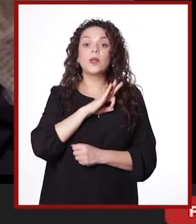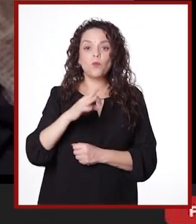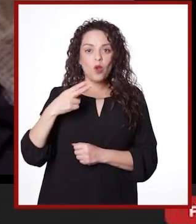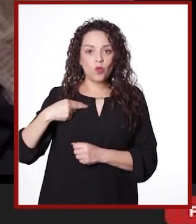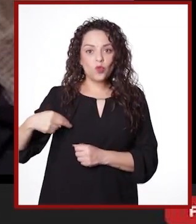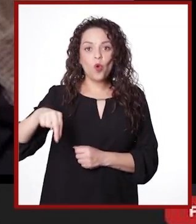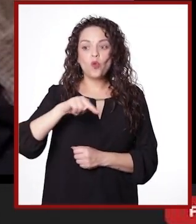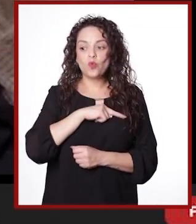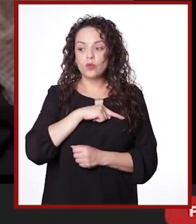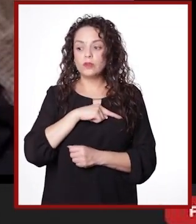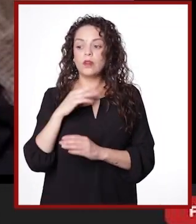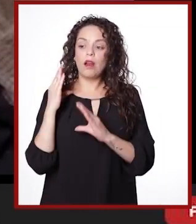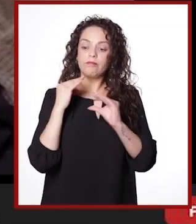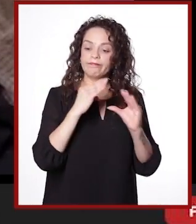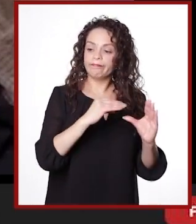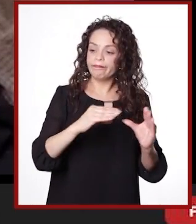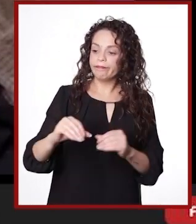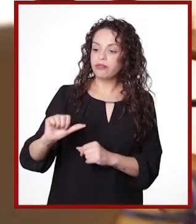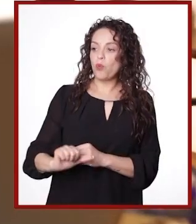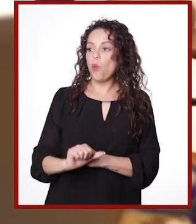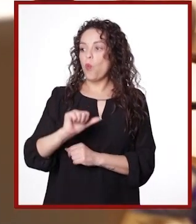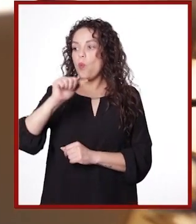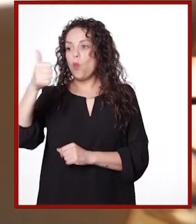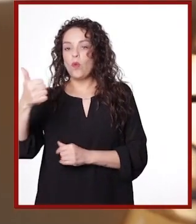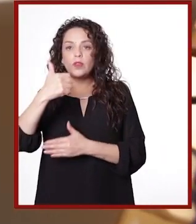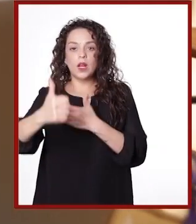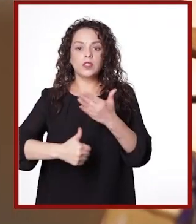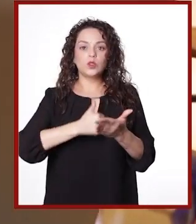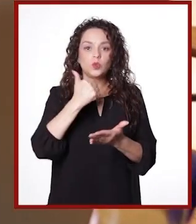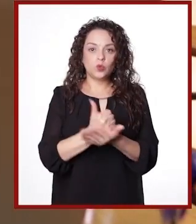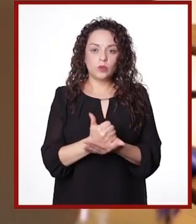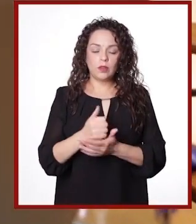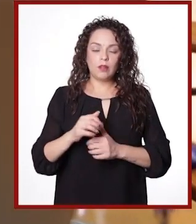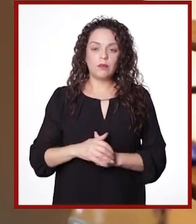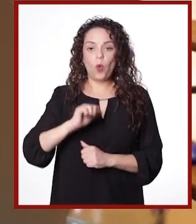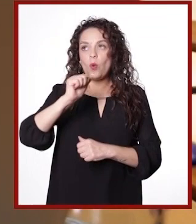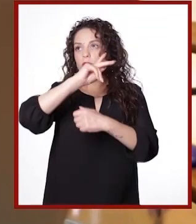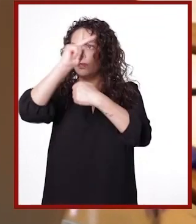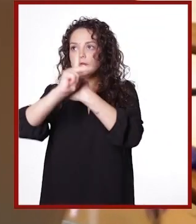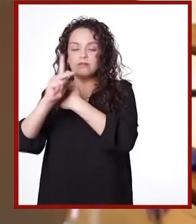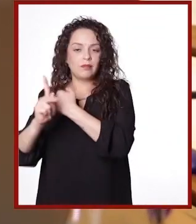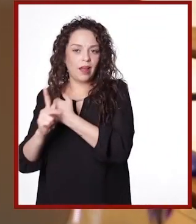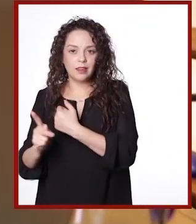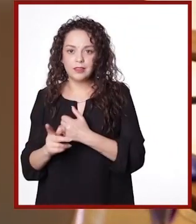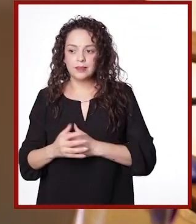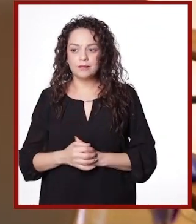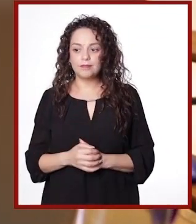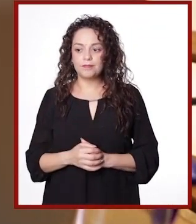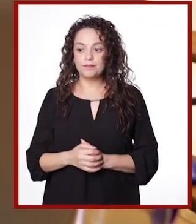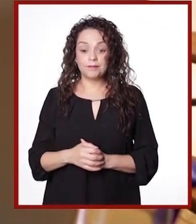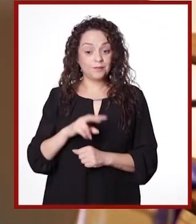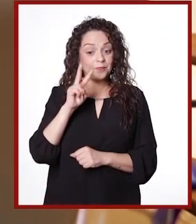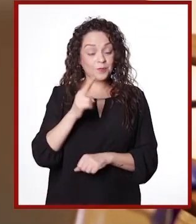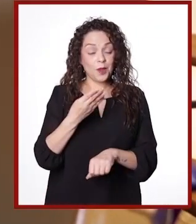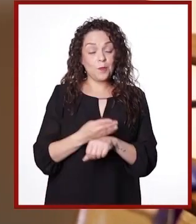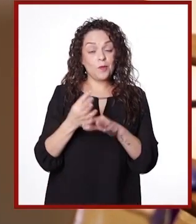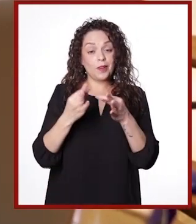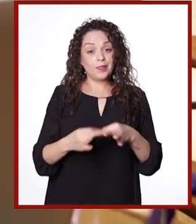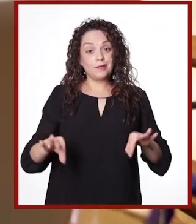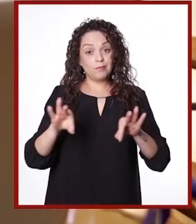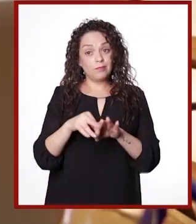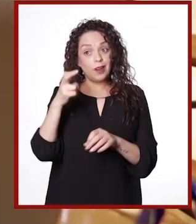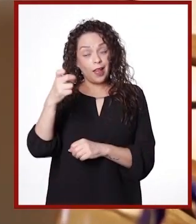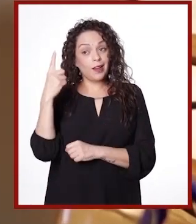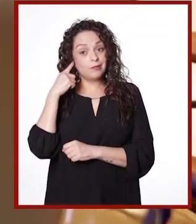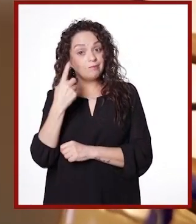también enseñarle a otras ciudades y otros países. Qué importante escuchar esto, porque sí